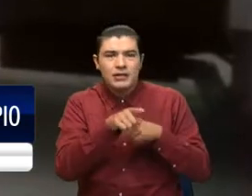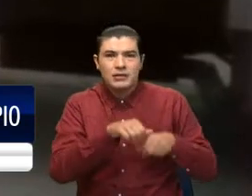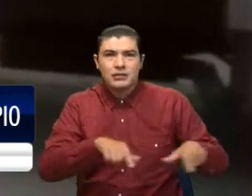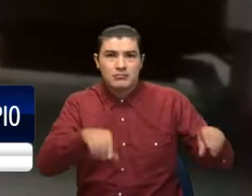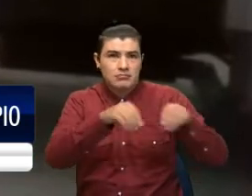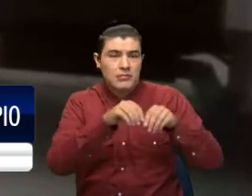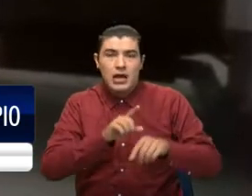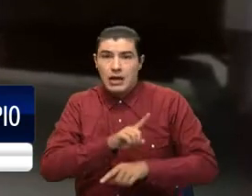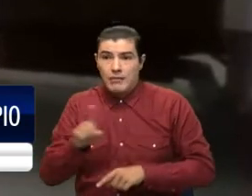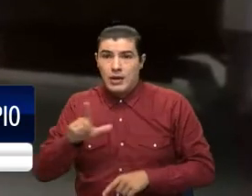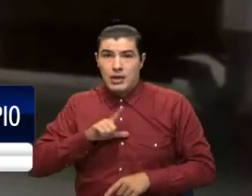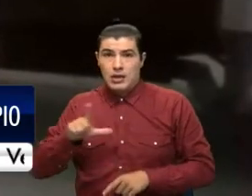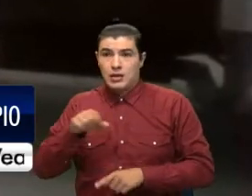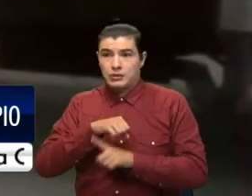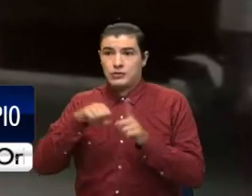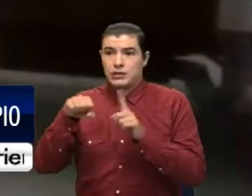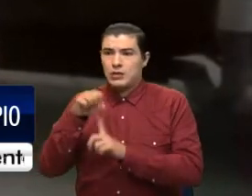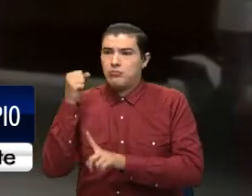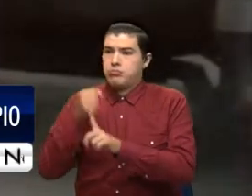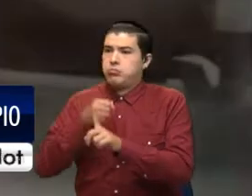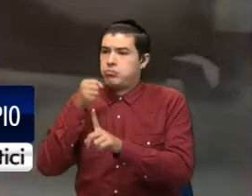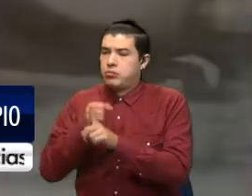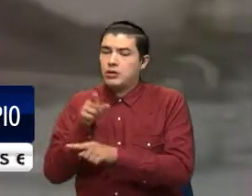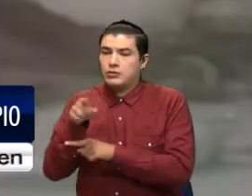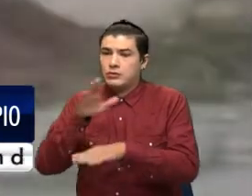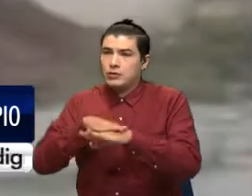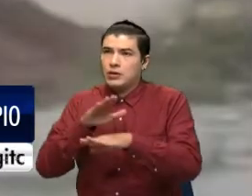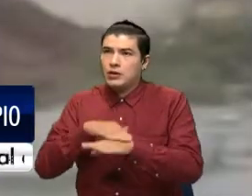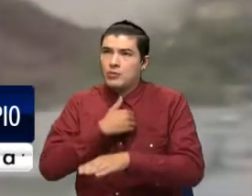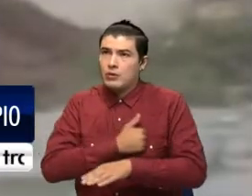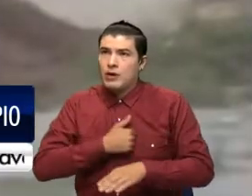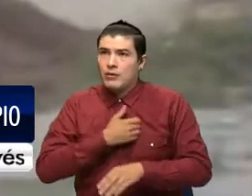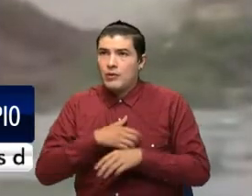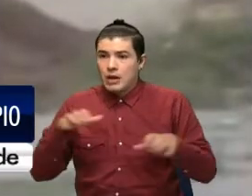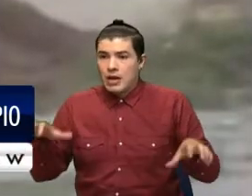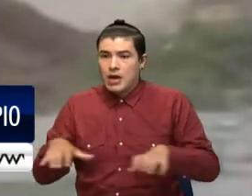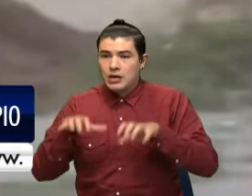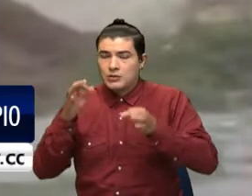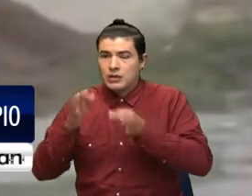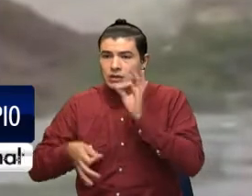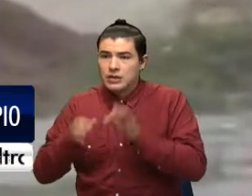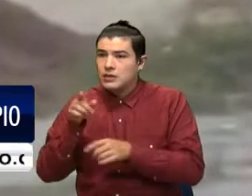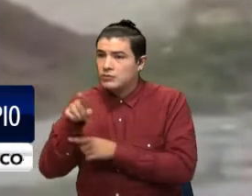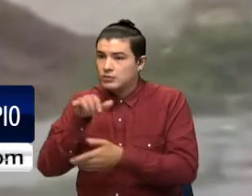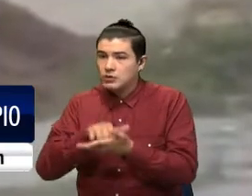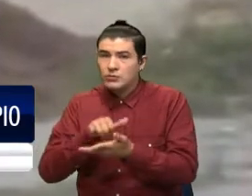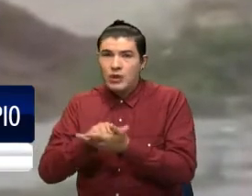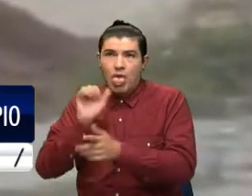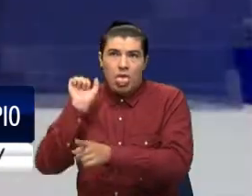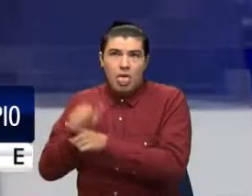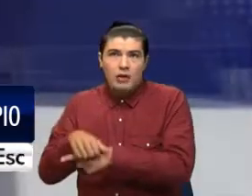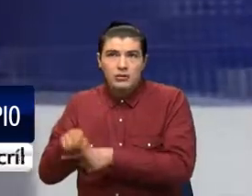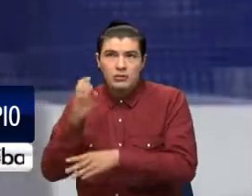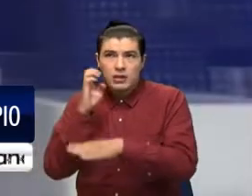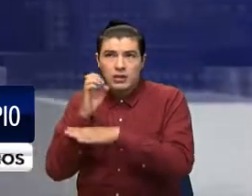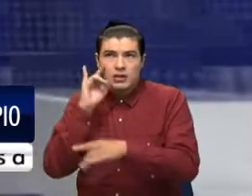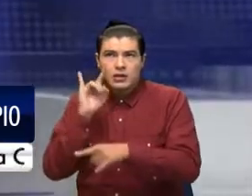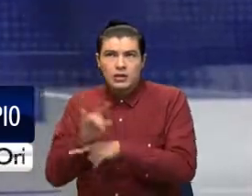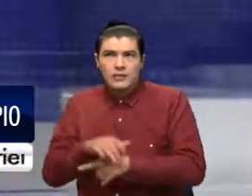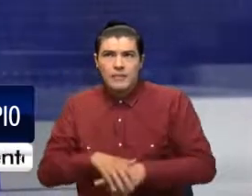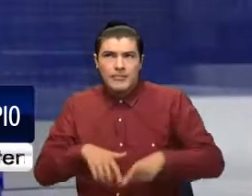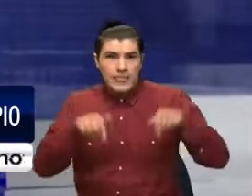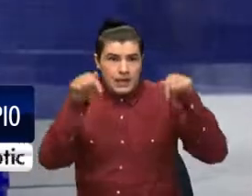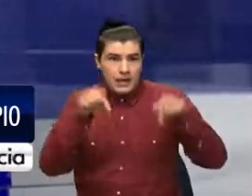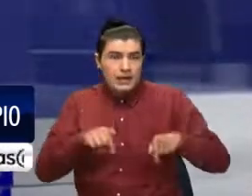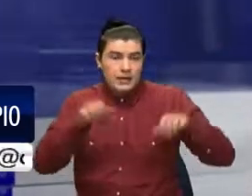líder social insiste en hacer el llamado para tener en cuenta las acciones que se están realizando a espaldas de los entes de control. Aquí también se puede